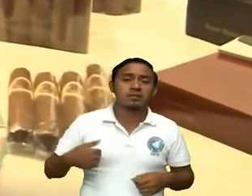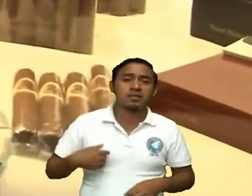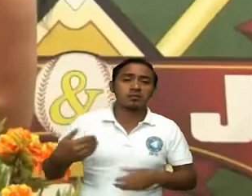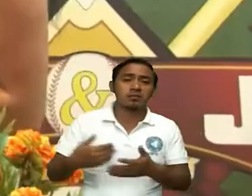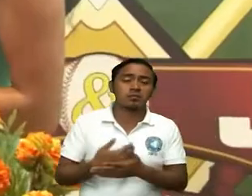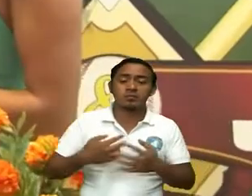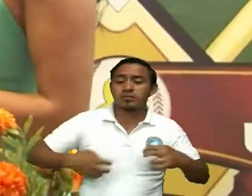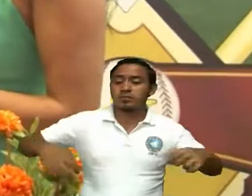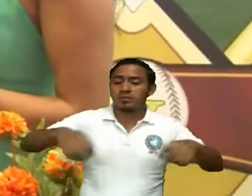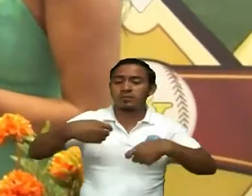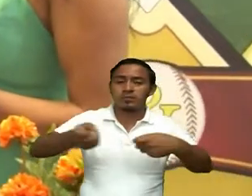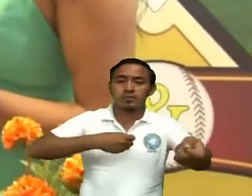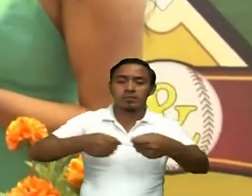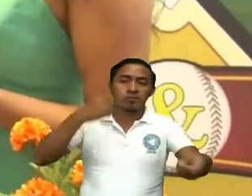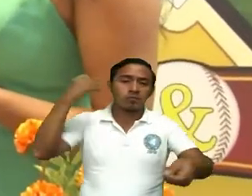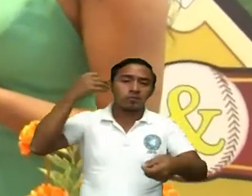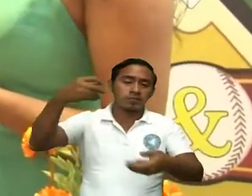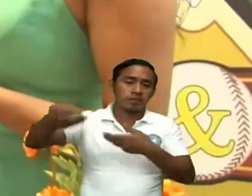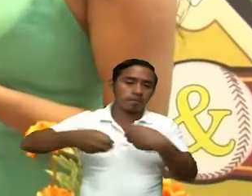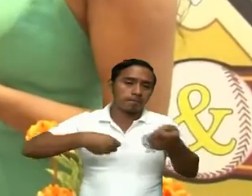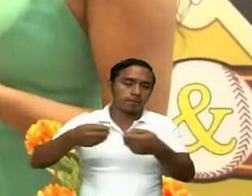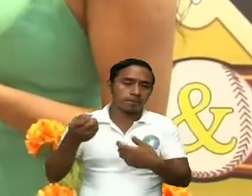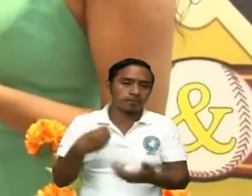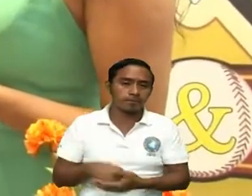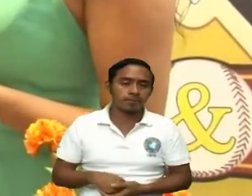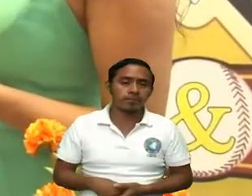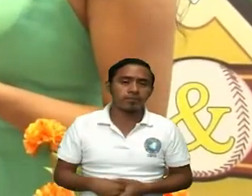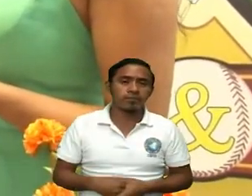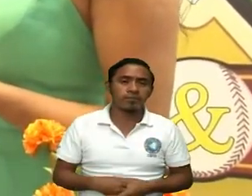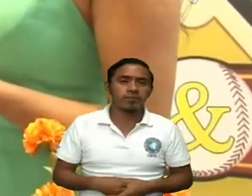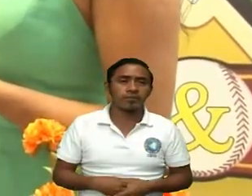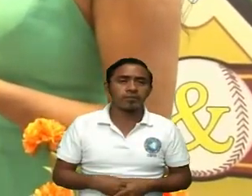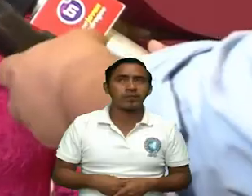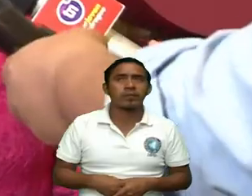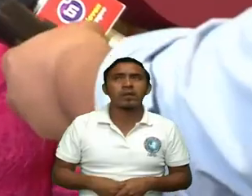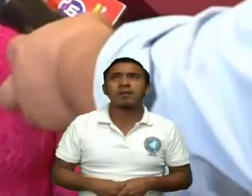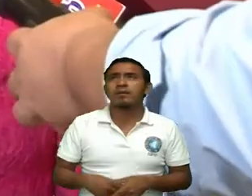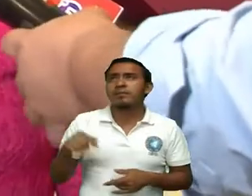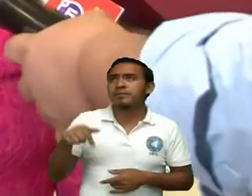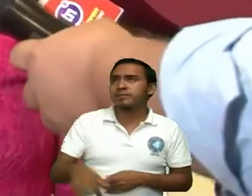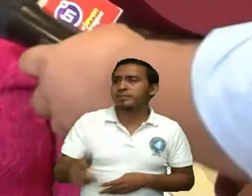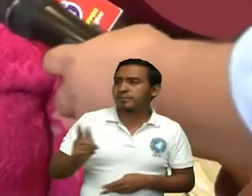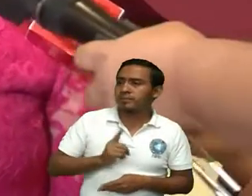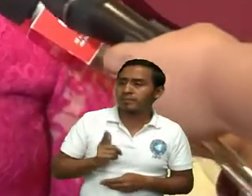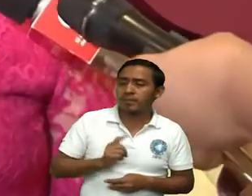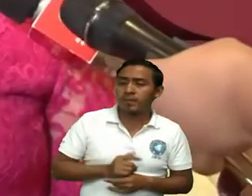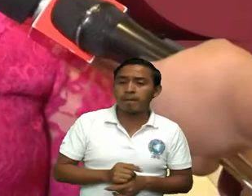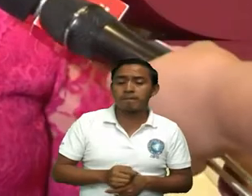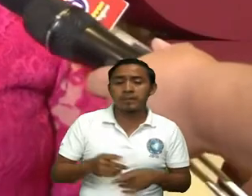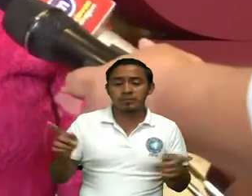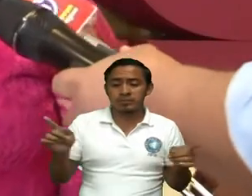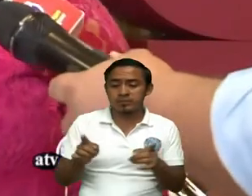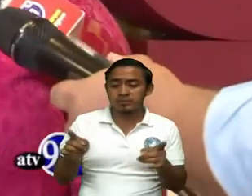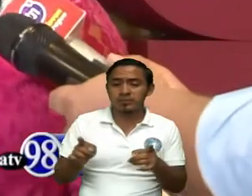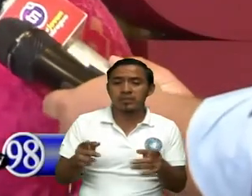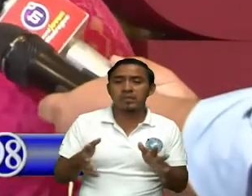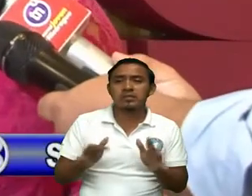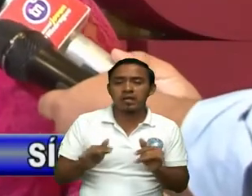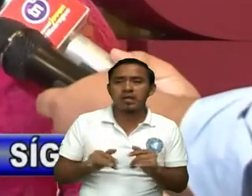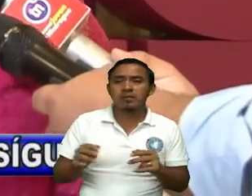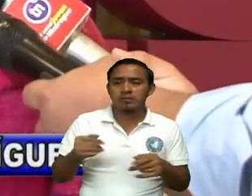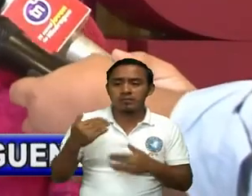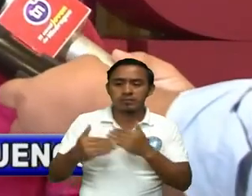de negocios para futuras exportaciones. Vamos a tener todos los pymes que están aquí, ya están